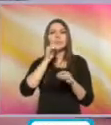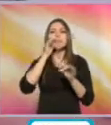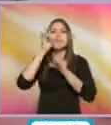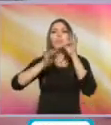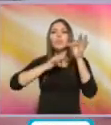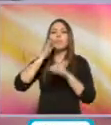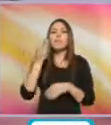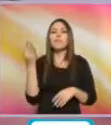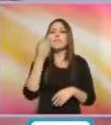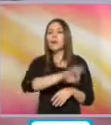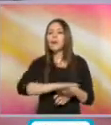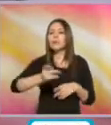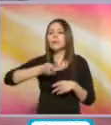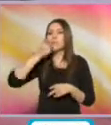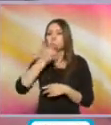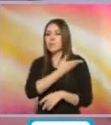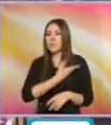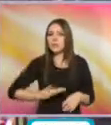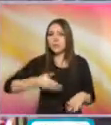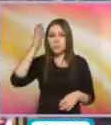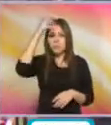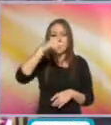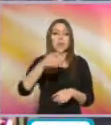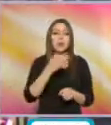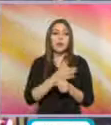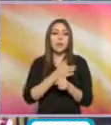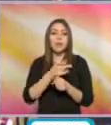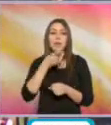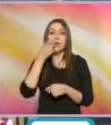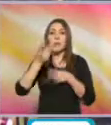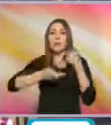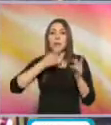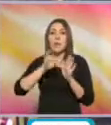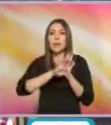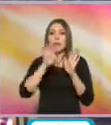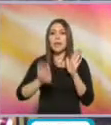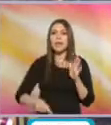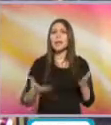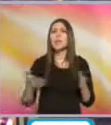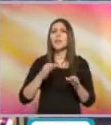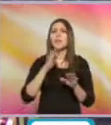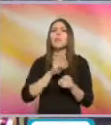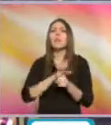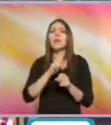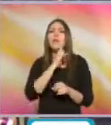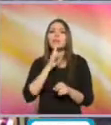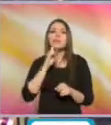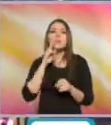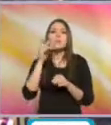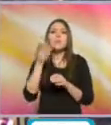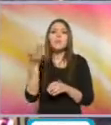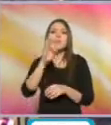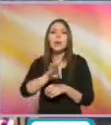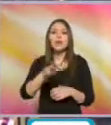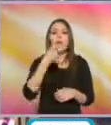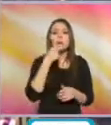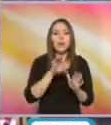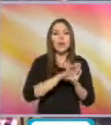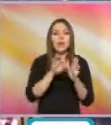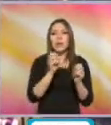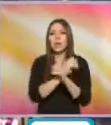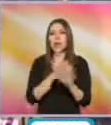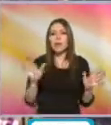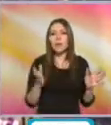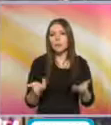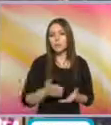Trump. No puedo dar un ejemplo porque le preguntaron los propios periodistas un ejemplo de noticias falsas, no supo cuál uno que fuera muy